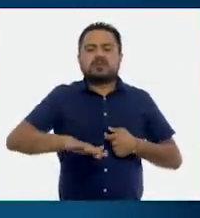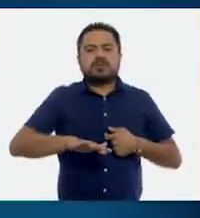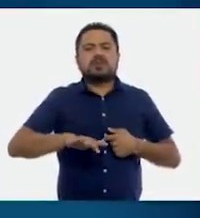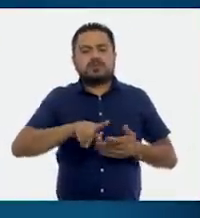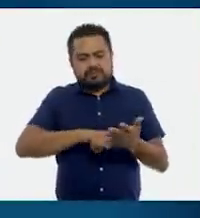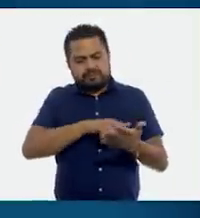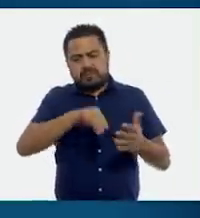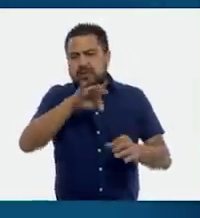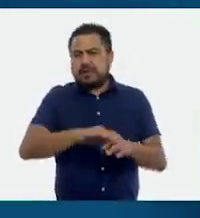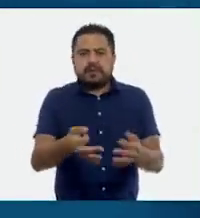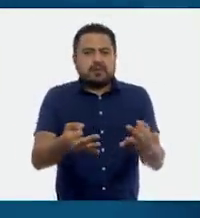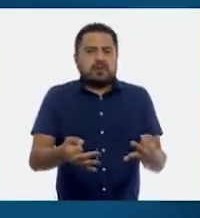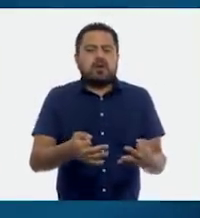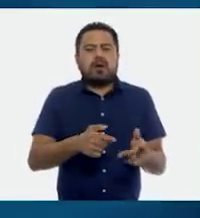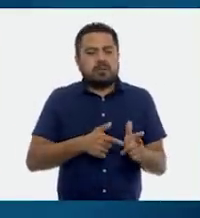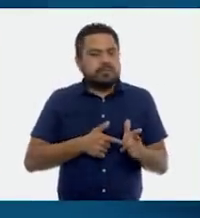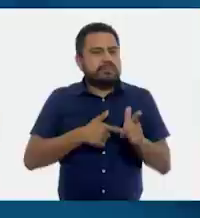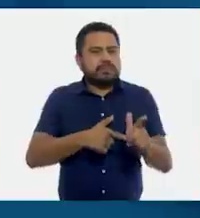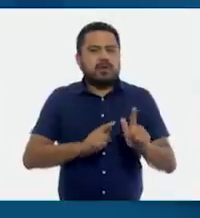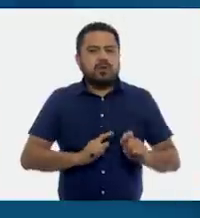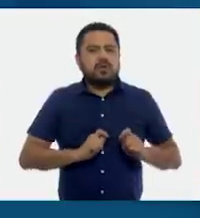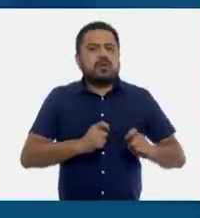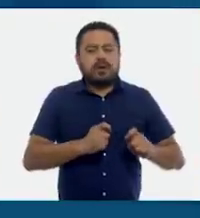sufragio efectivo, no reelección.